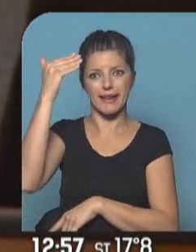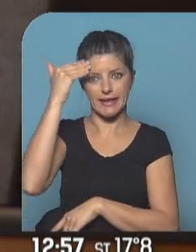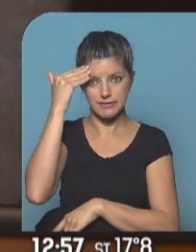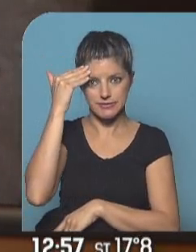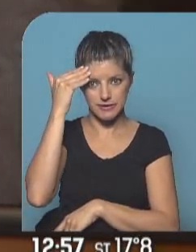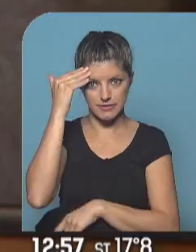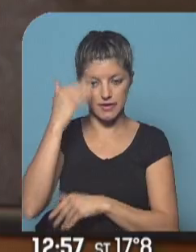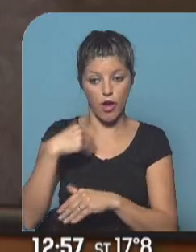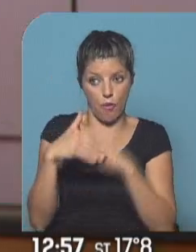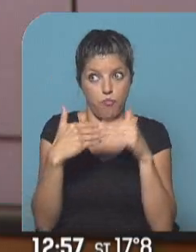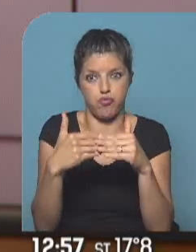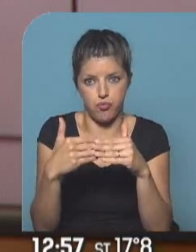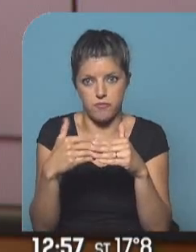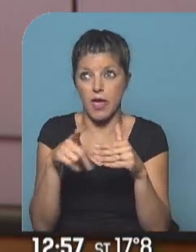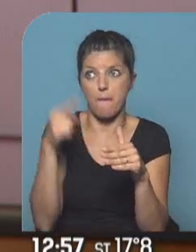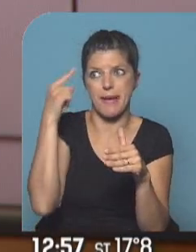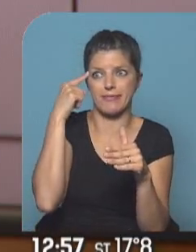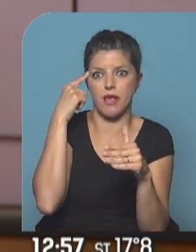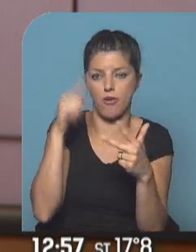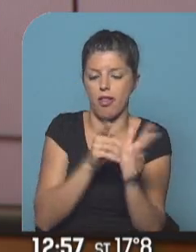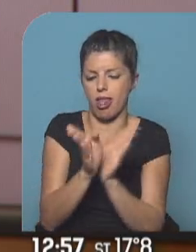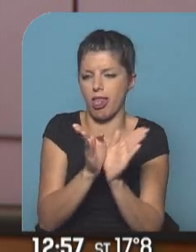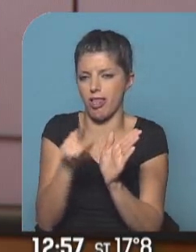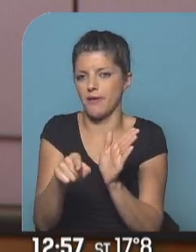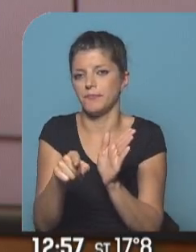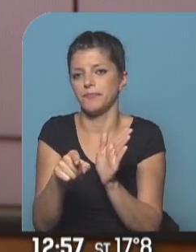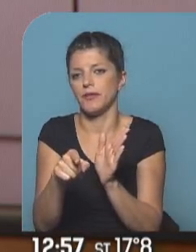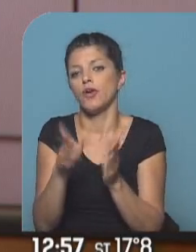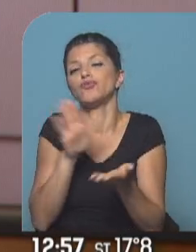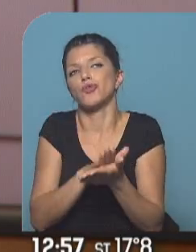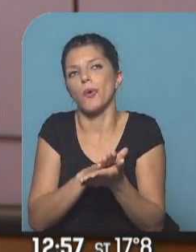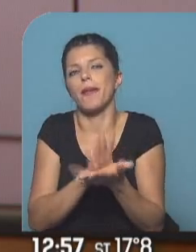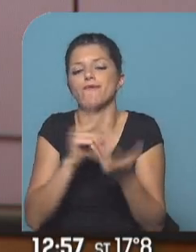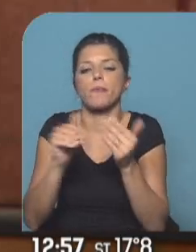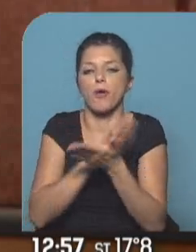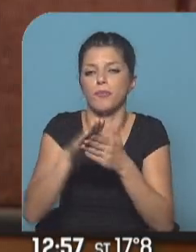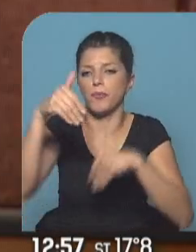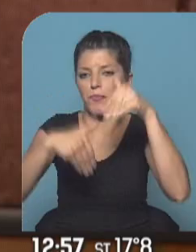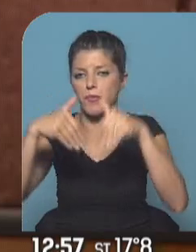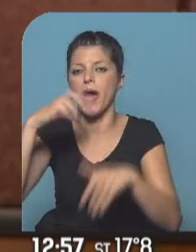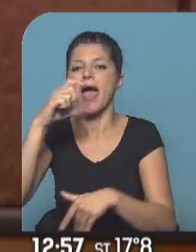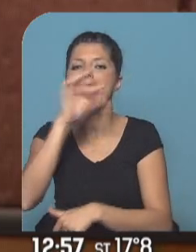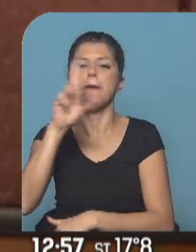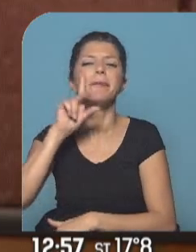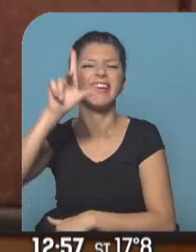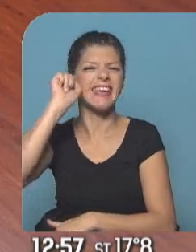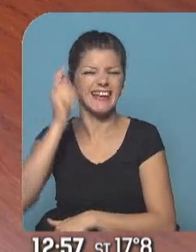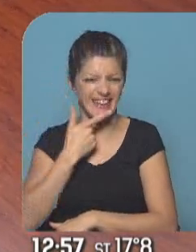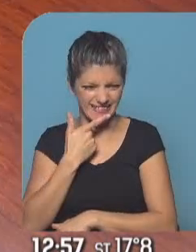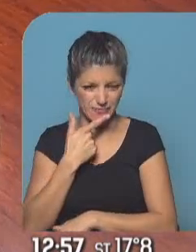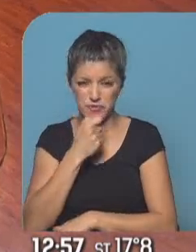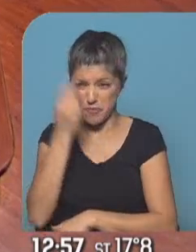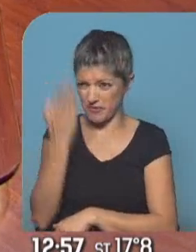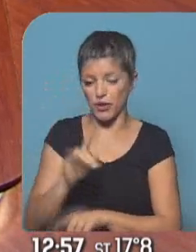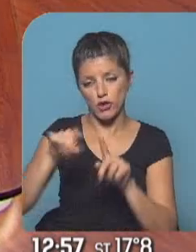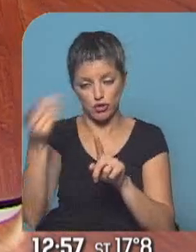Nacional. Ahí parecía imponerse la vía, podemos llamarle moderada, electoral, de Enrique Capriles y otros. El problema es que después, como